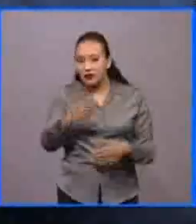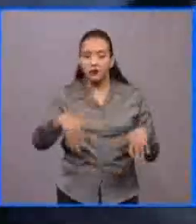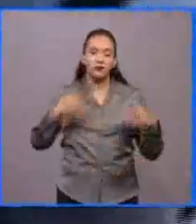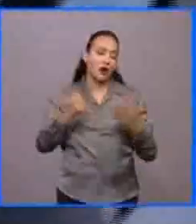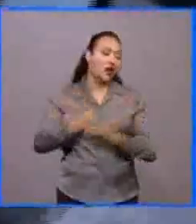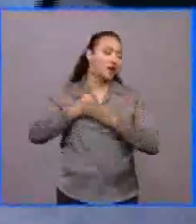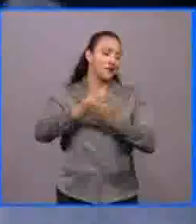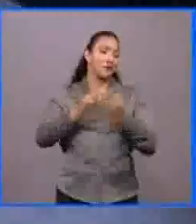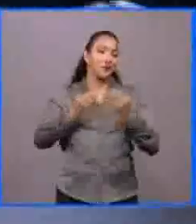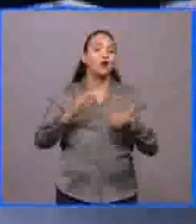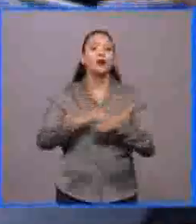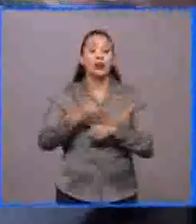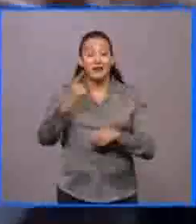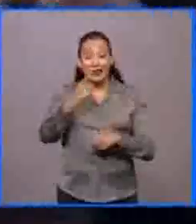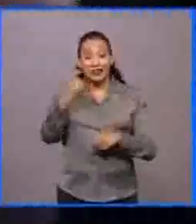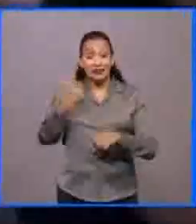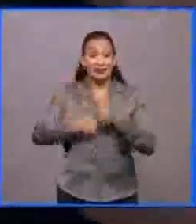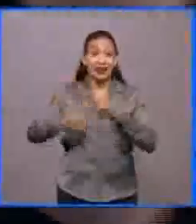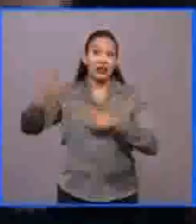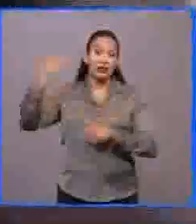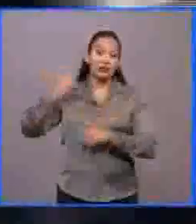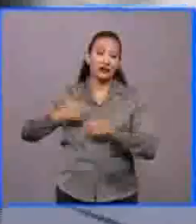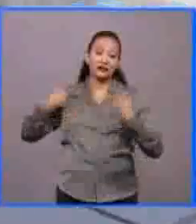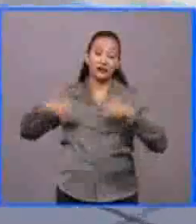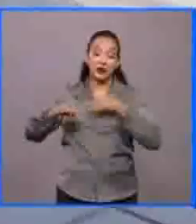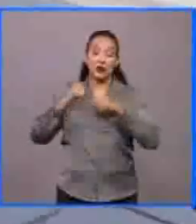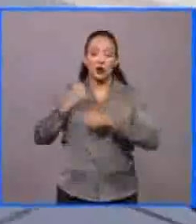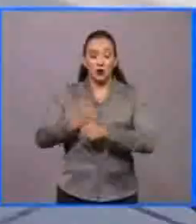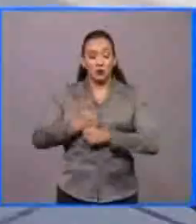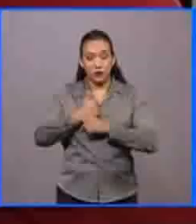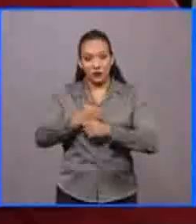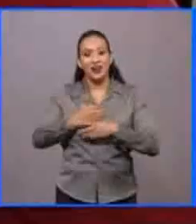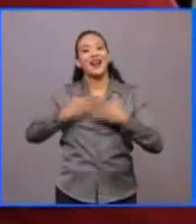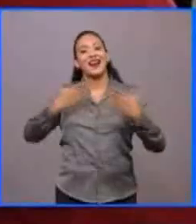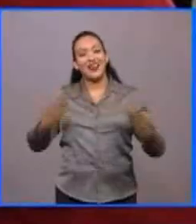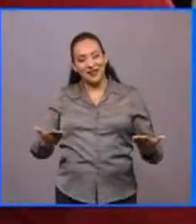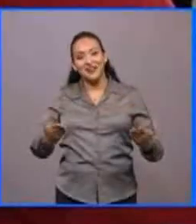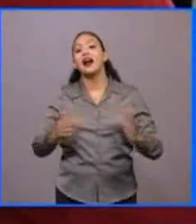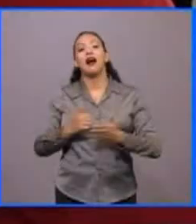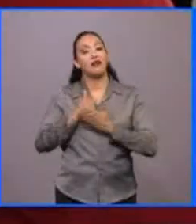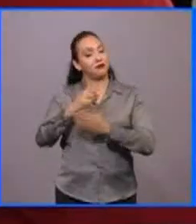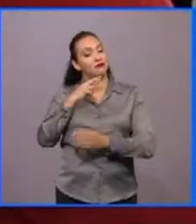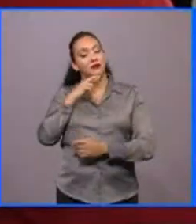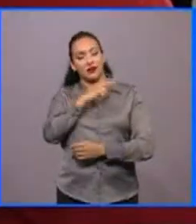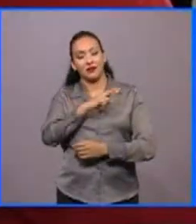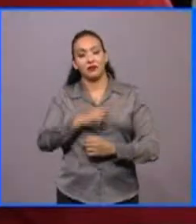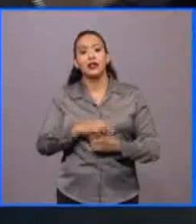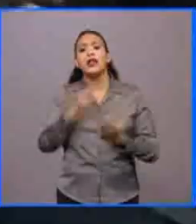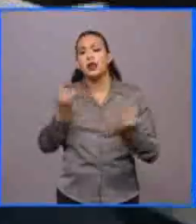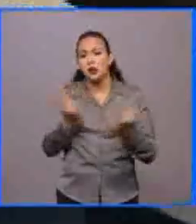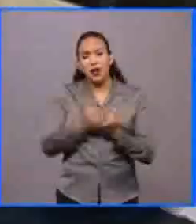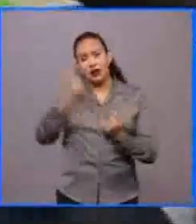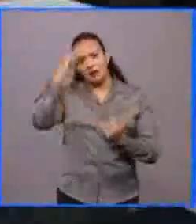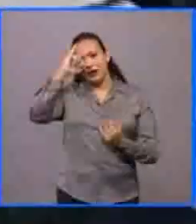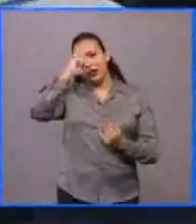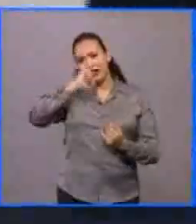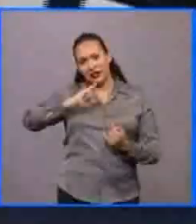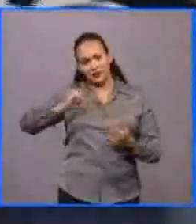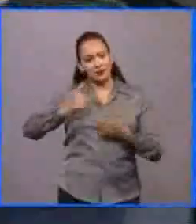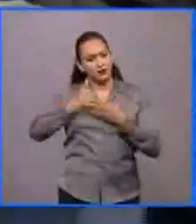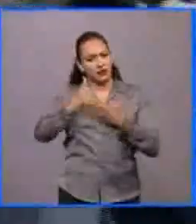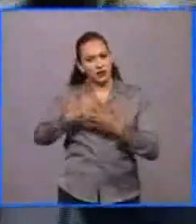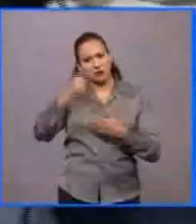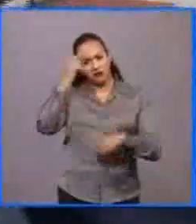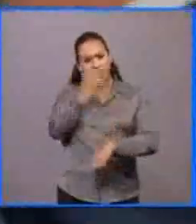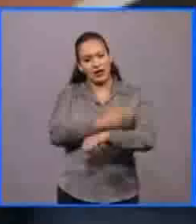importante en los últimos 100 años para las personas trabajadoras y para los patrones en el país. Los asuntos que no se resuelven a través